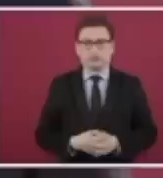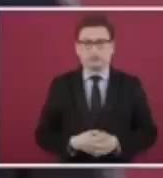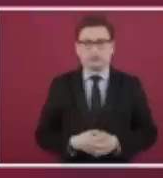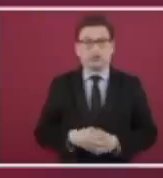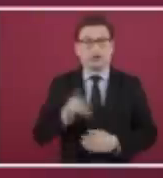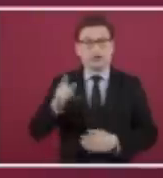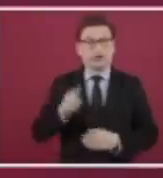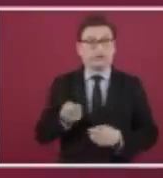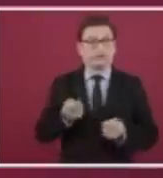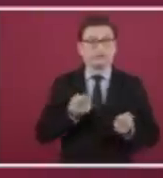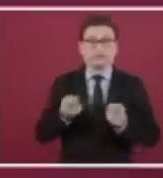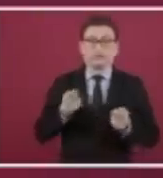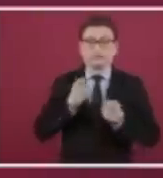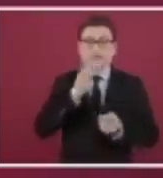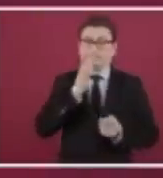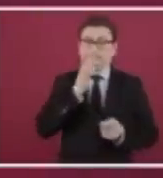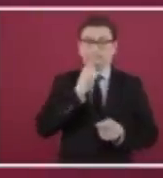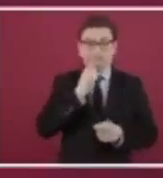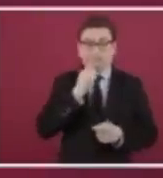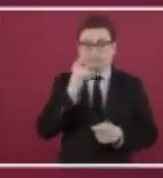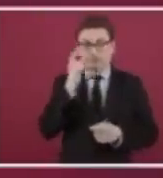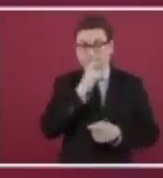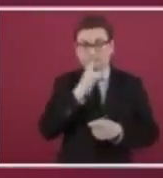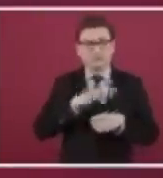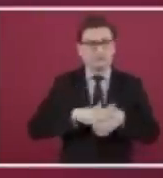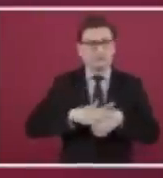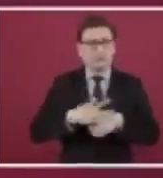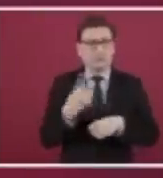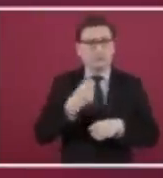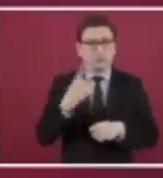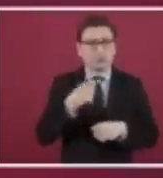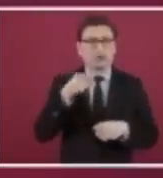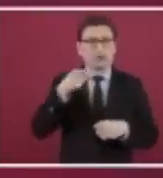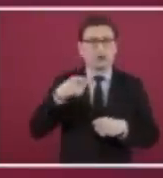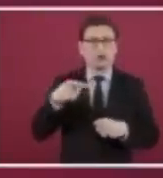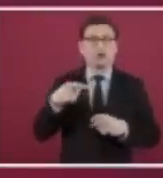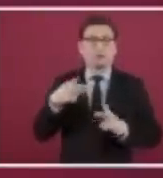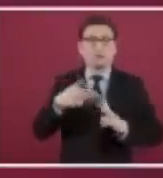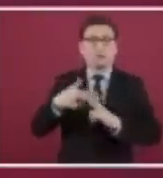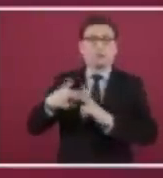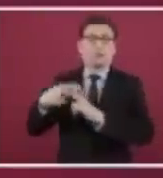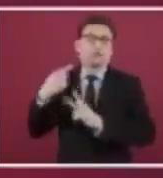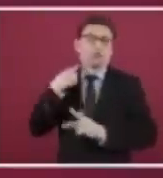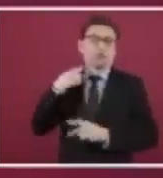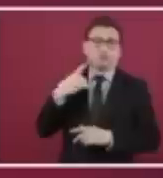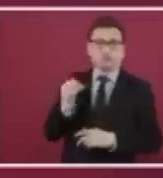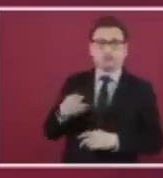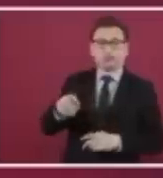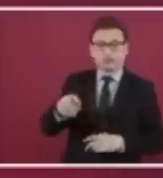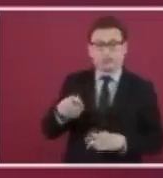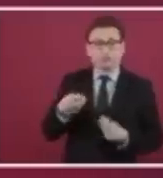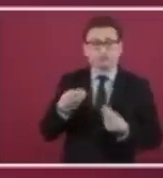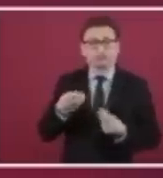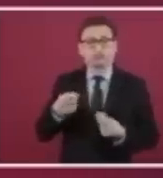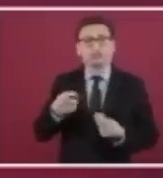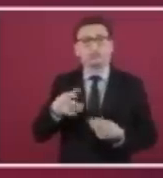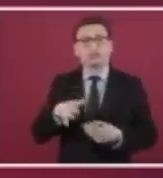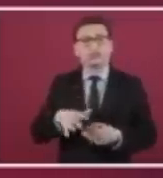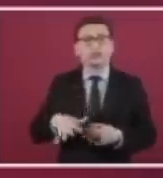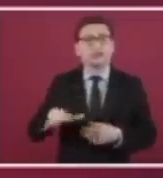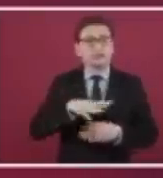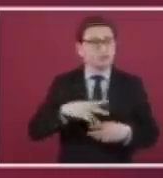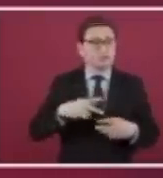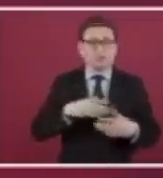control, porque habían muchos homicidios en Tijuana, se llevó a cabo un